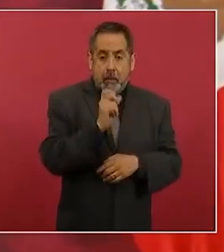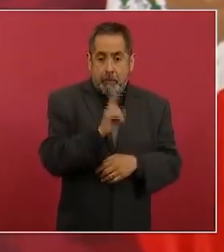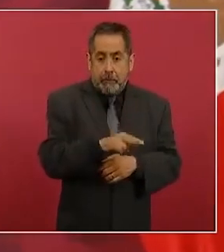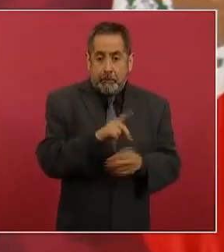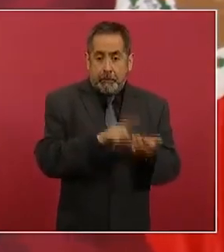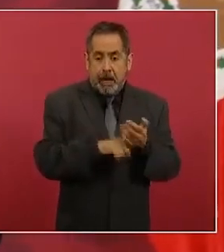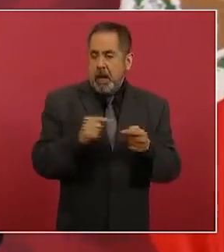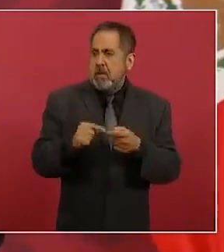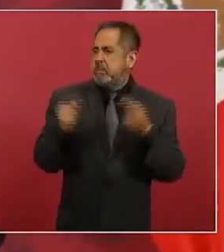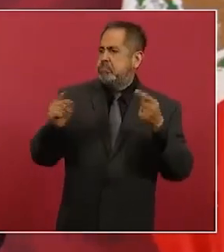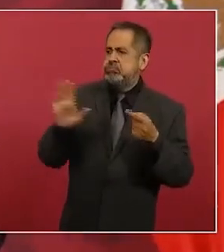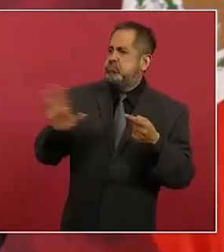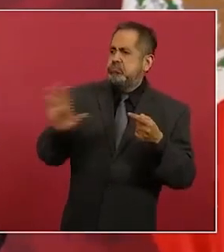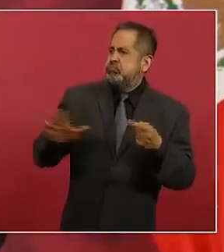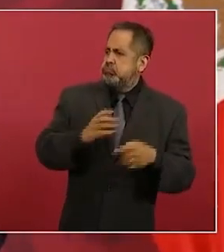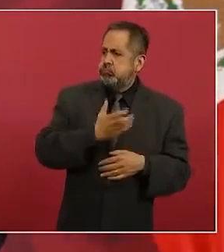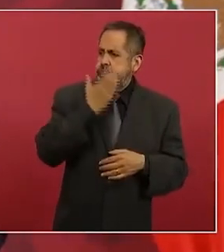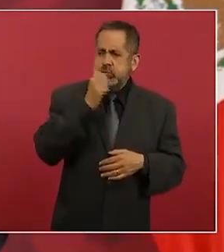conservador